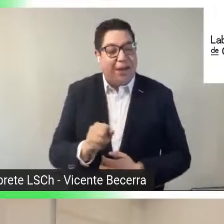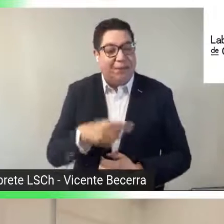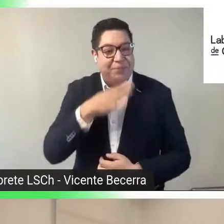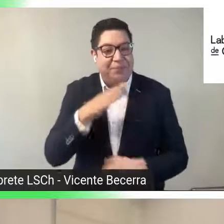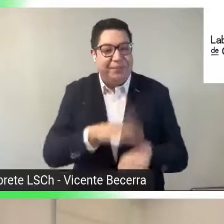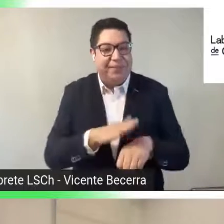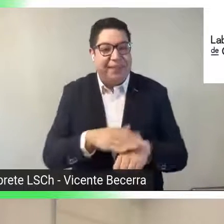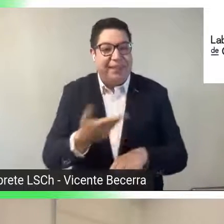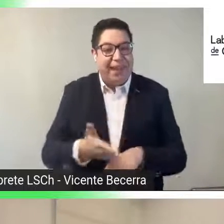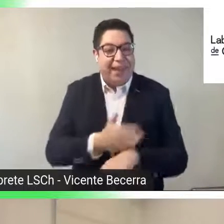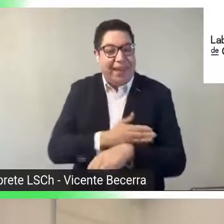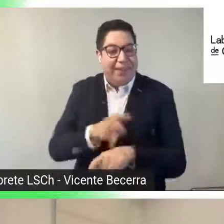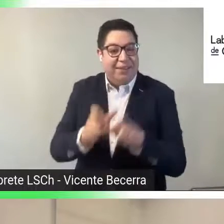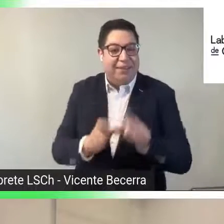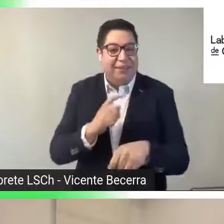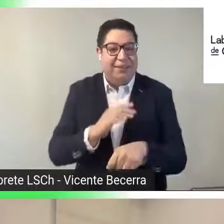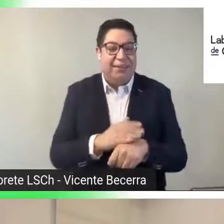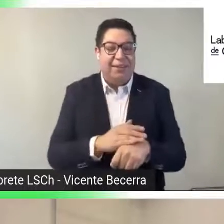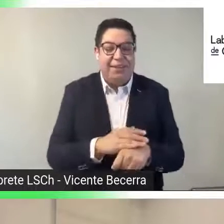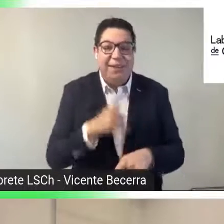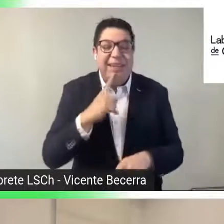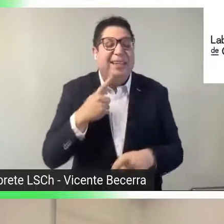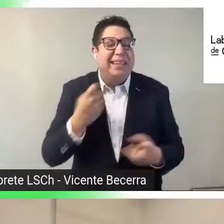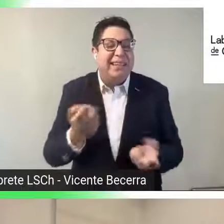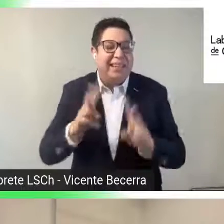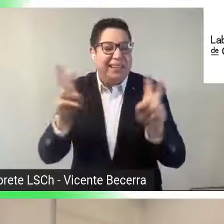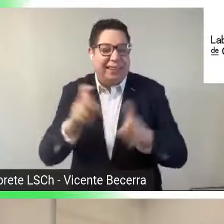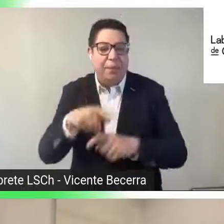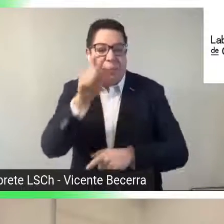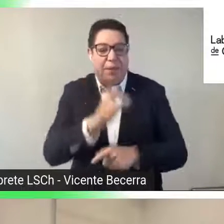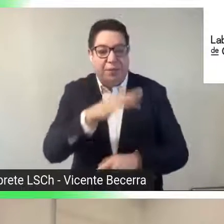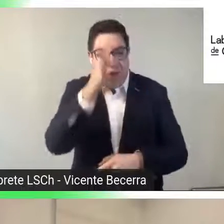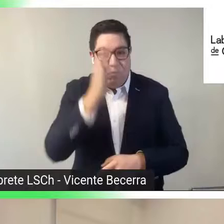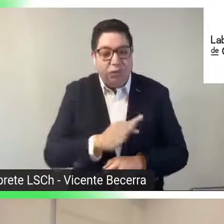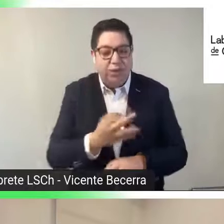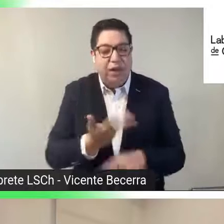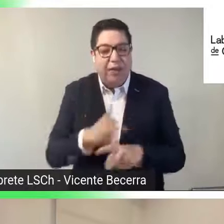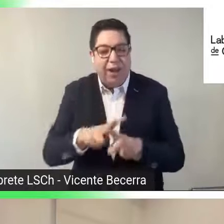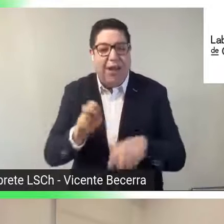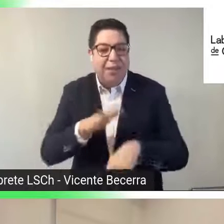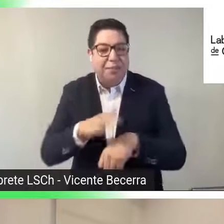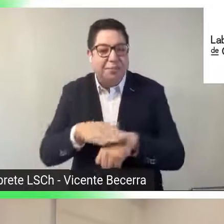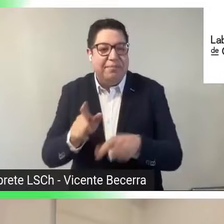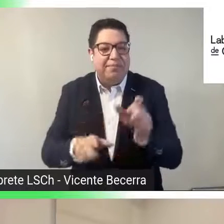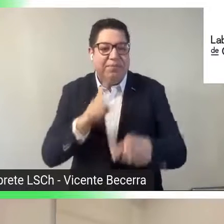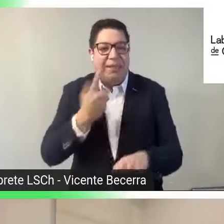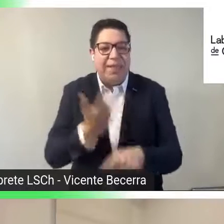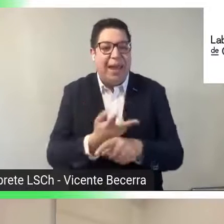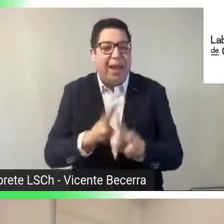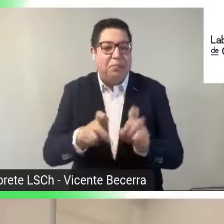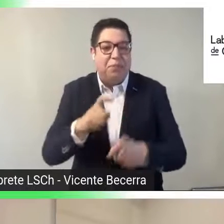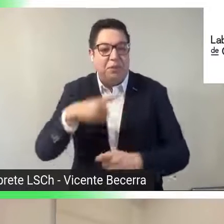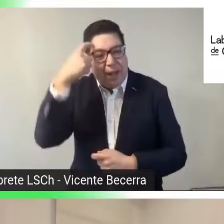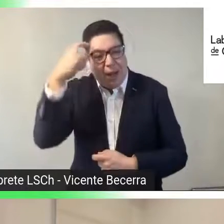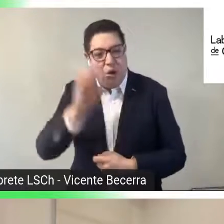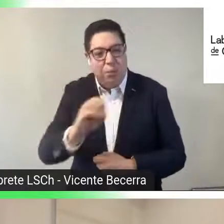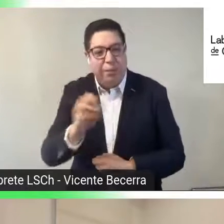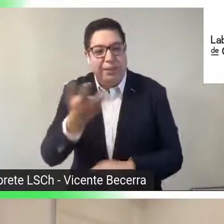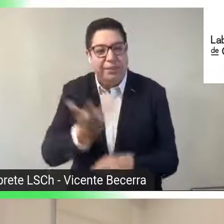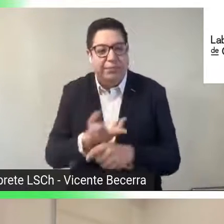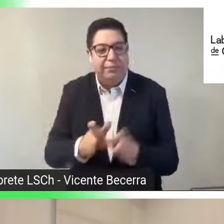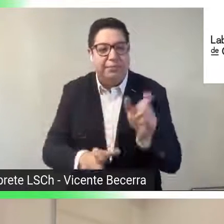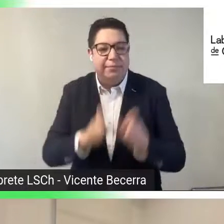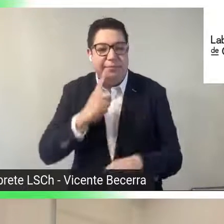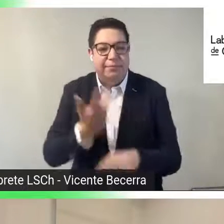recién con Carmen Gloria de qué hacer funcionario público y me gustaría también tener tu impresión. Te ha tocado encabezar un